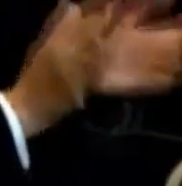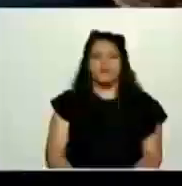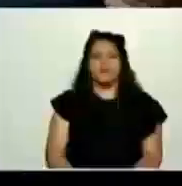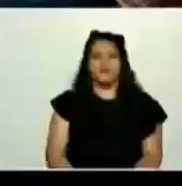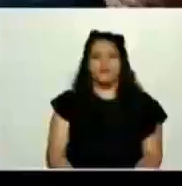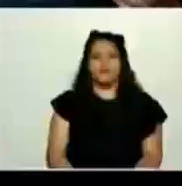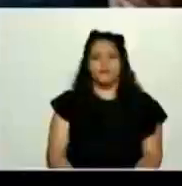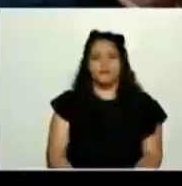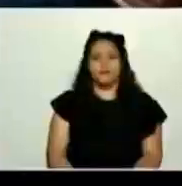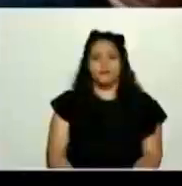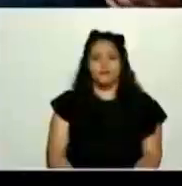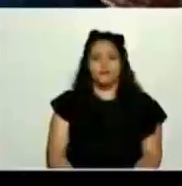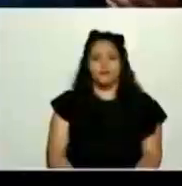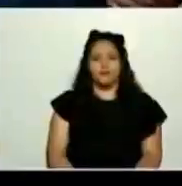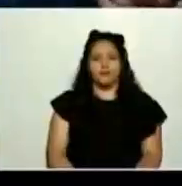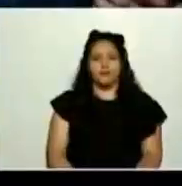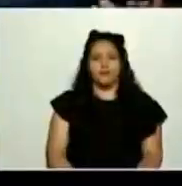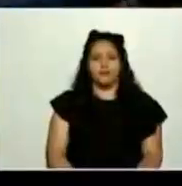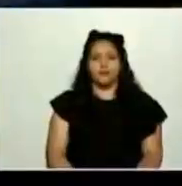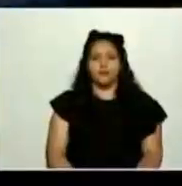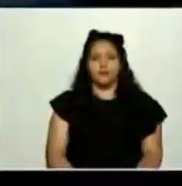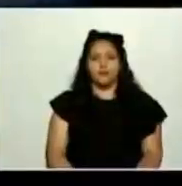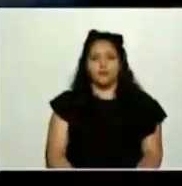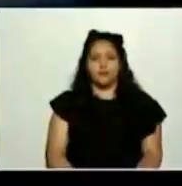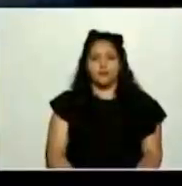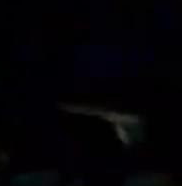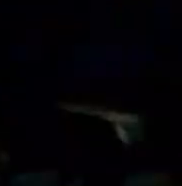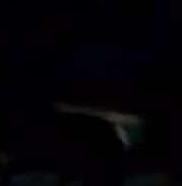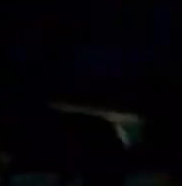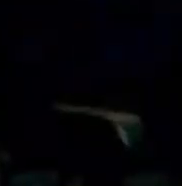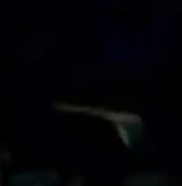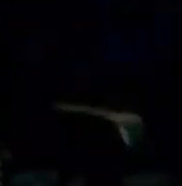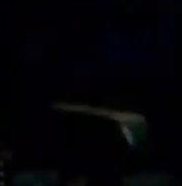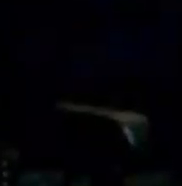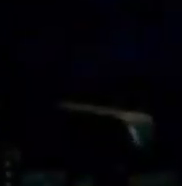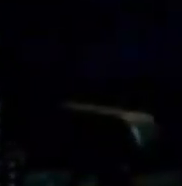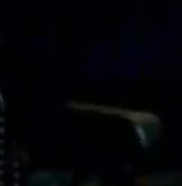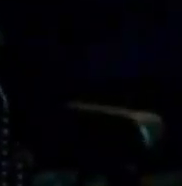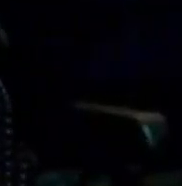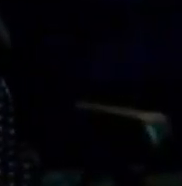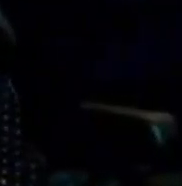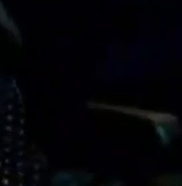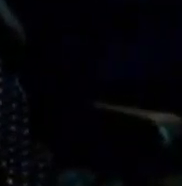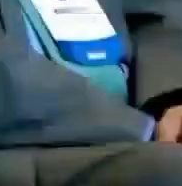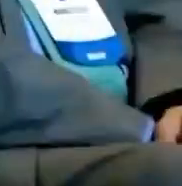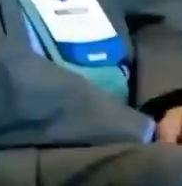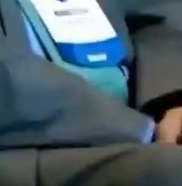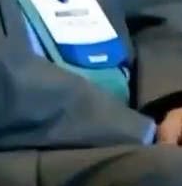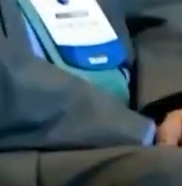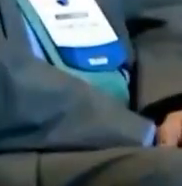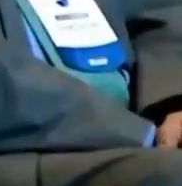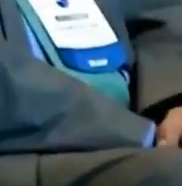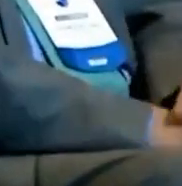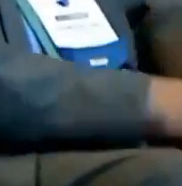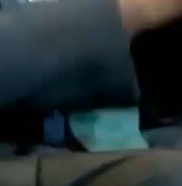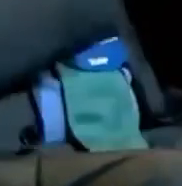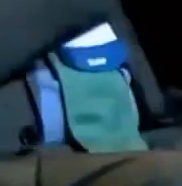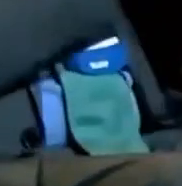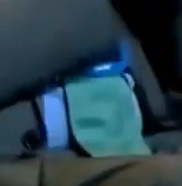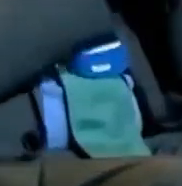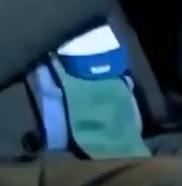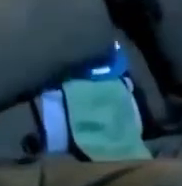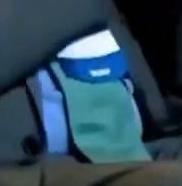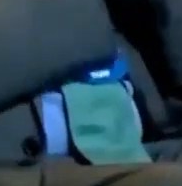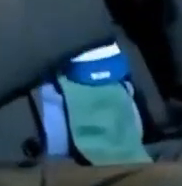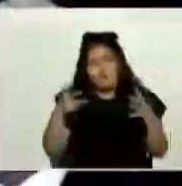diversas universidades del Estado estuvo también el presidente municipal electo Pepe chedrai el arzobispo de Puebla monseñor Víctor Sánchez Espinosa